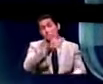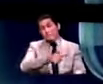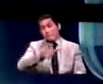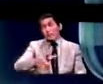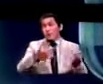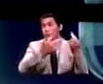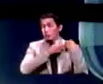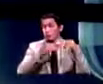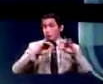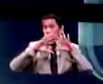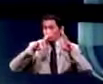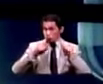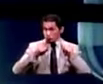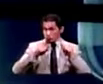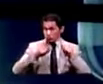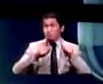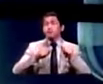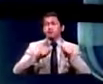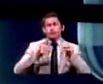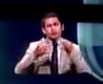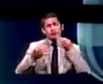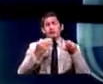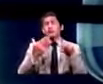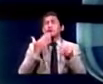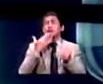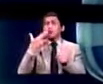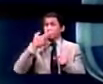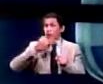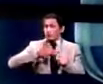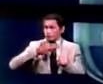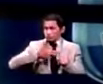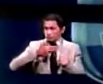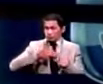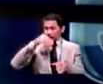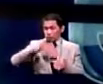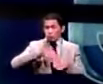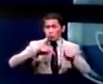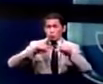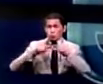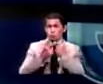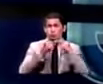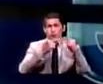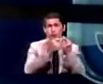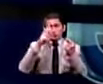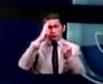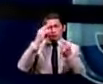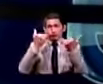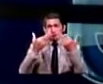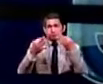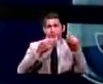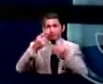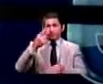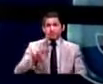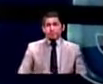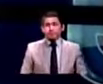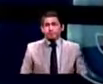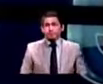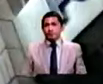y describió pues su presunta participación en el delito de delincuencia organizada. Aquí, ¿cuáles son los nombres?